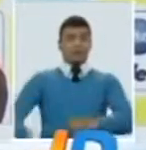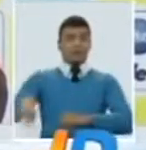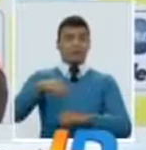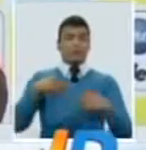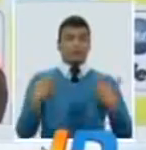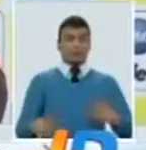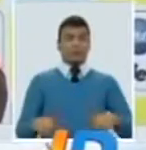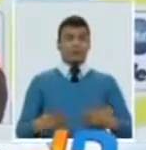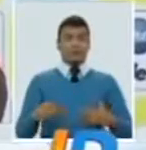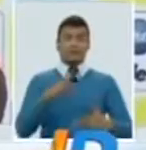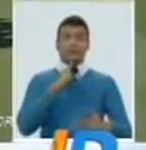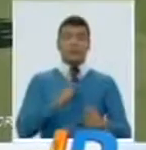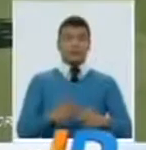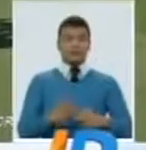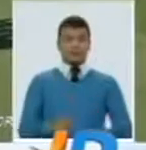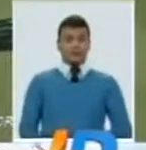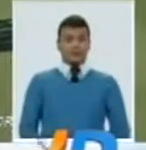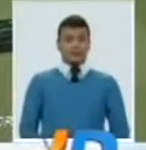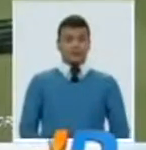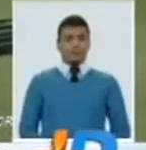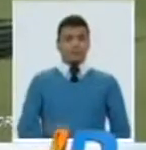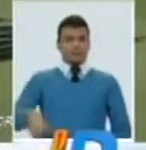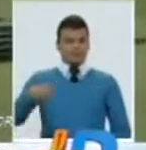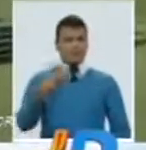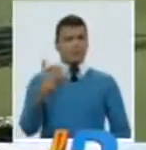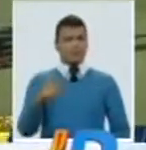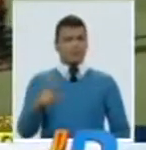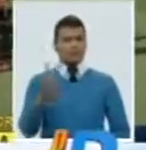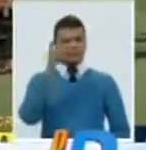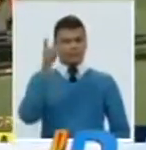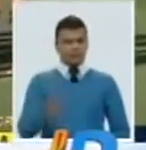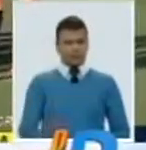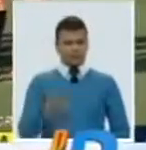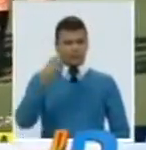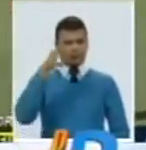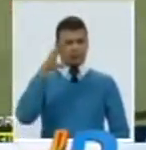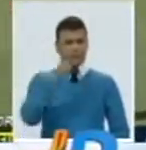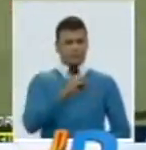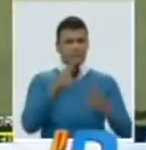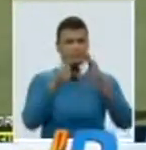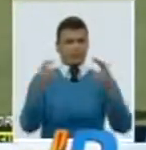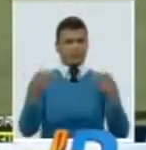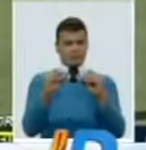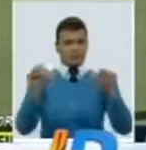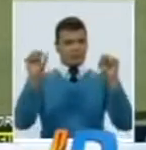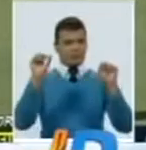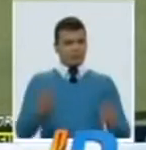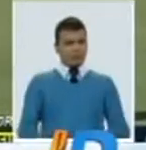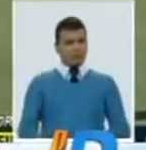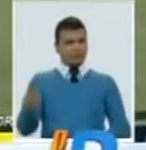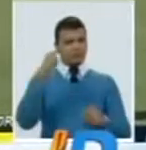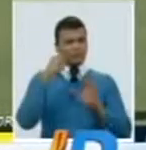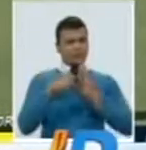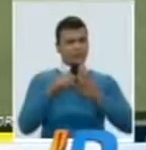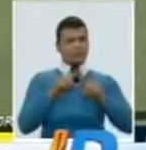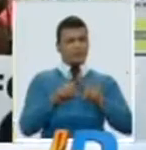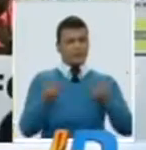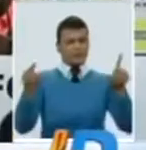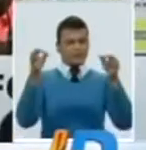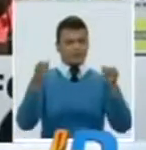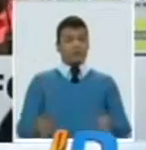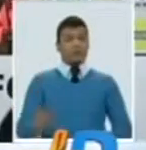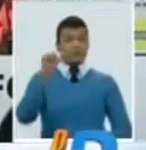selección complicada y jodida. Ellos ya tienen su jugador referente en el conjunto japonés, el cual podría marcar la diferencia en los